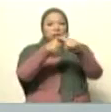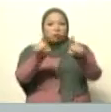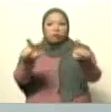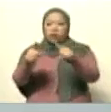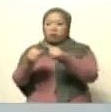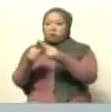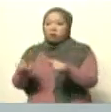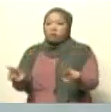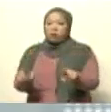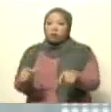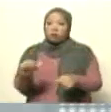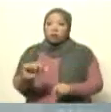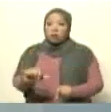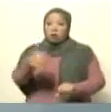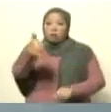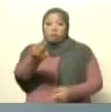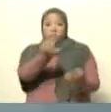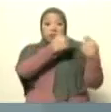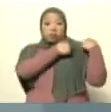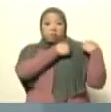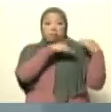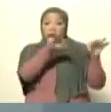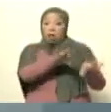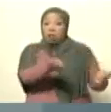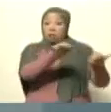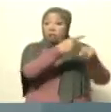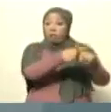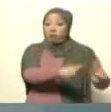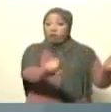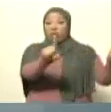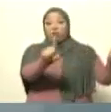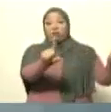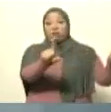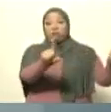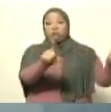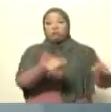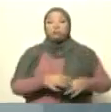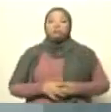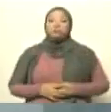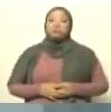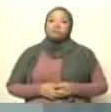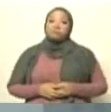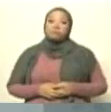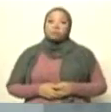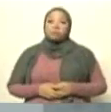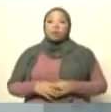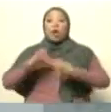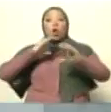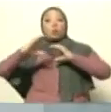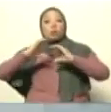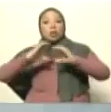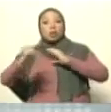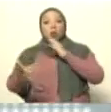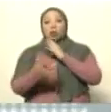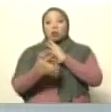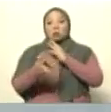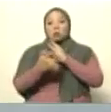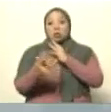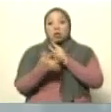bueno, comienza esa cruzada y los grandes medios preparan todo el